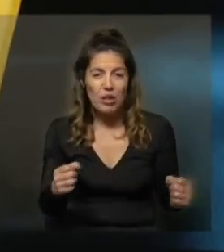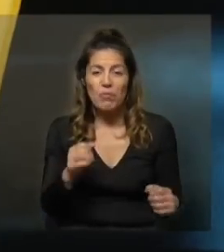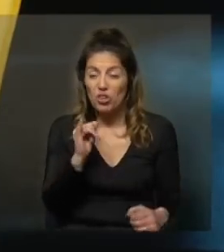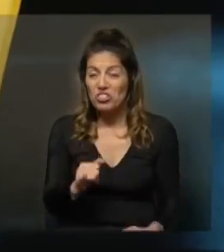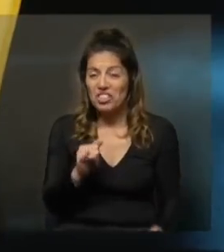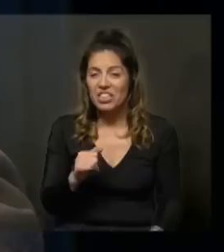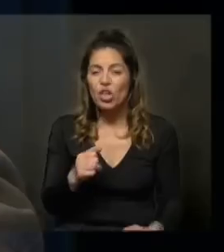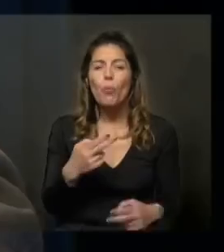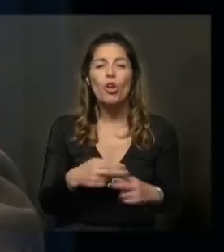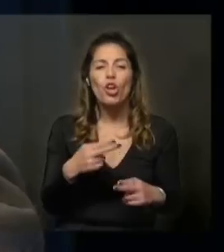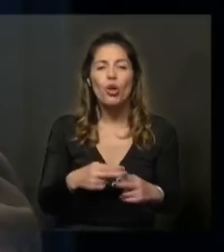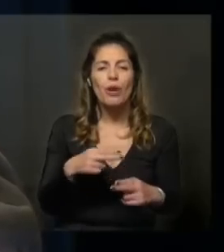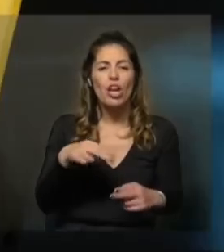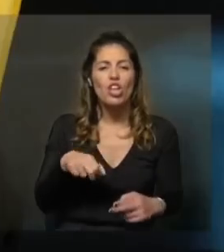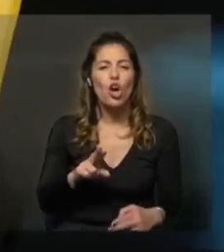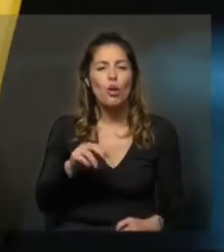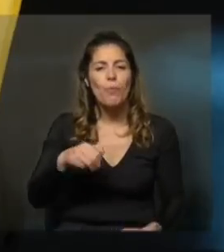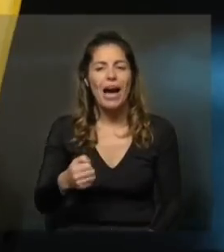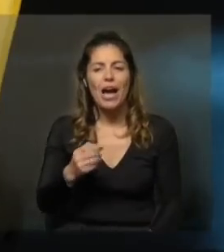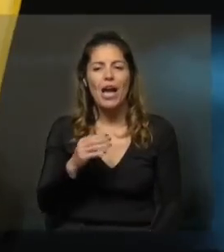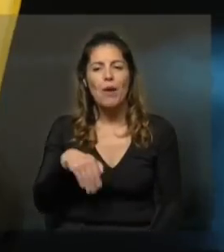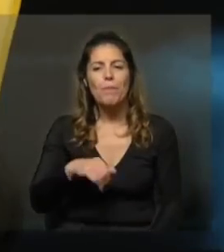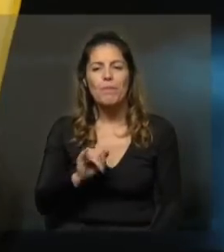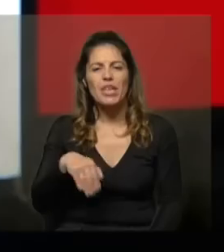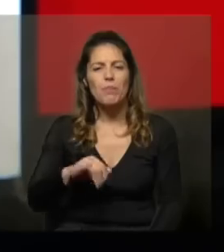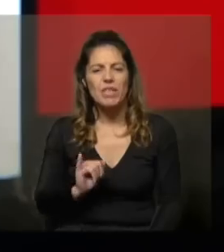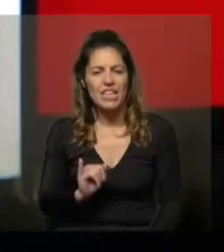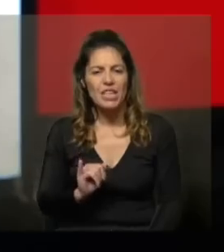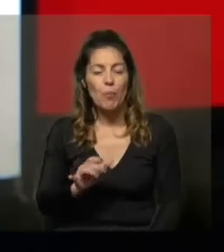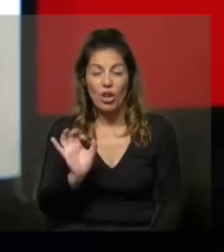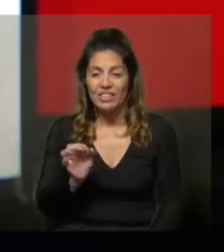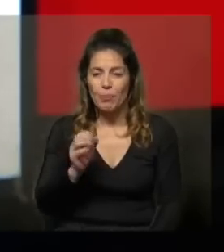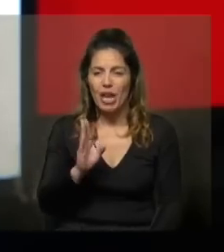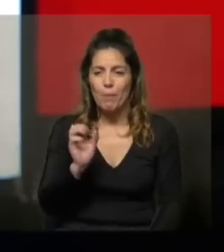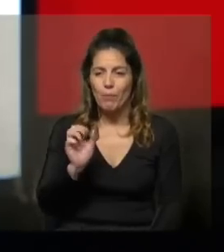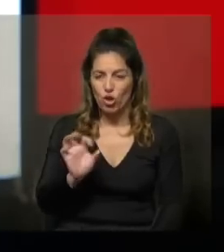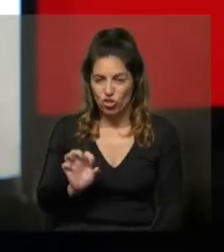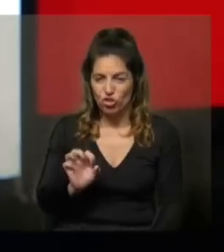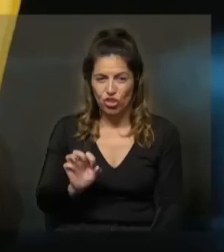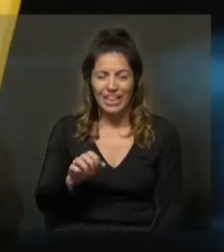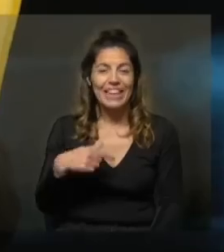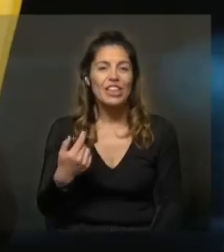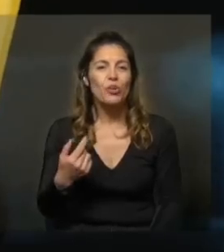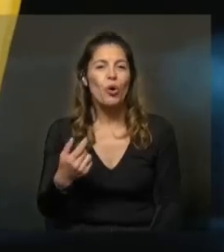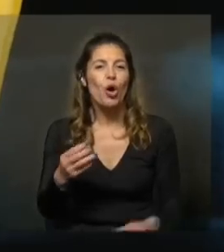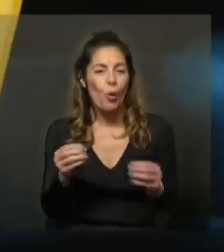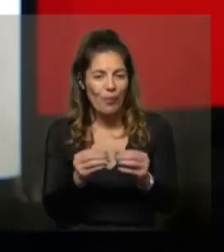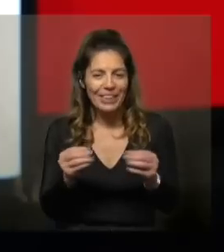Mimi por las por las claro y teníamos un compañero en la fausta que era el apellido